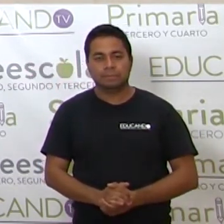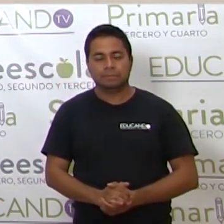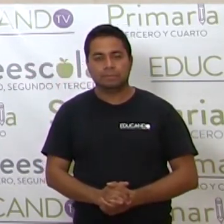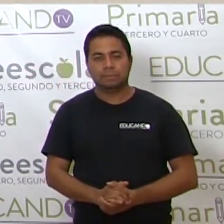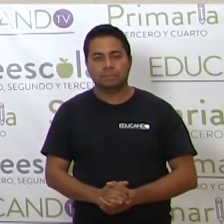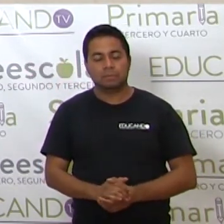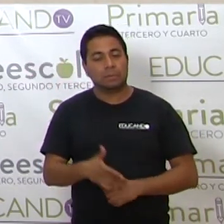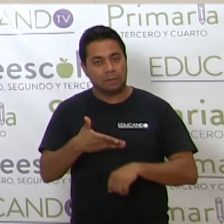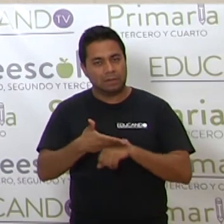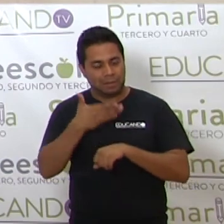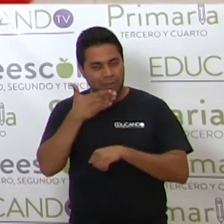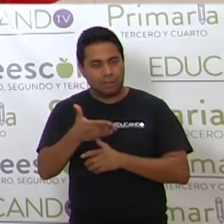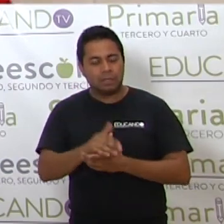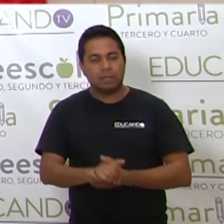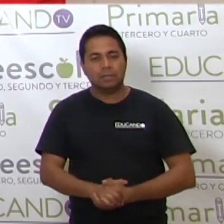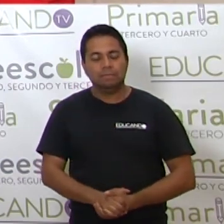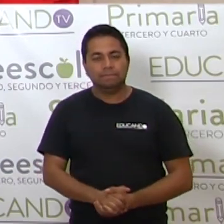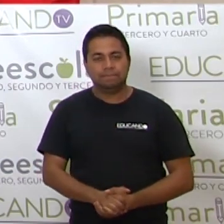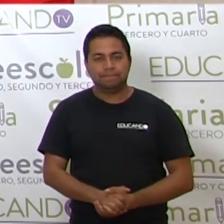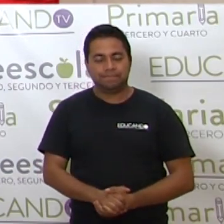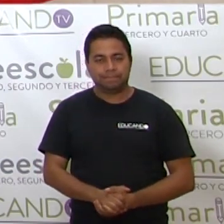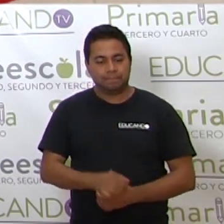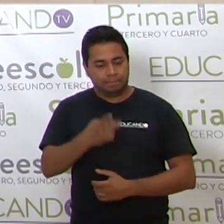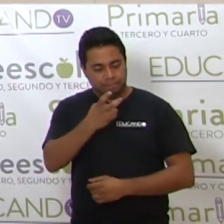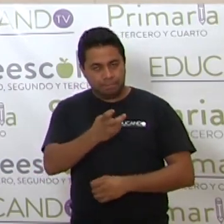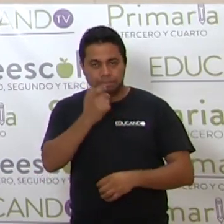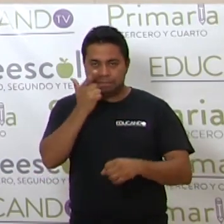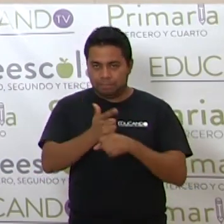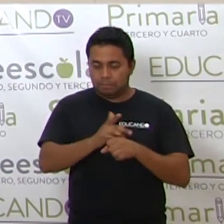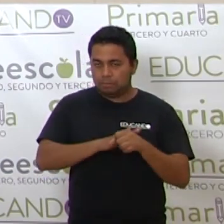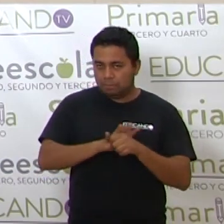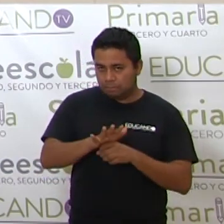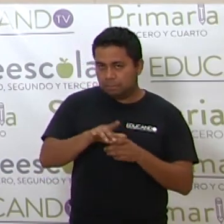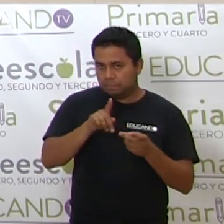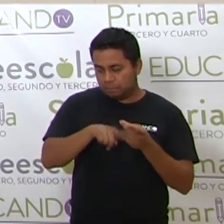bien dónde está esta otra